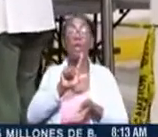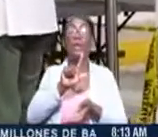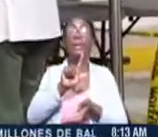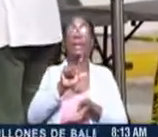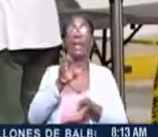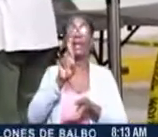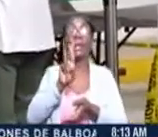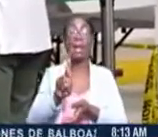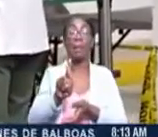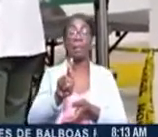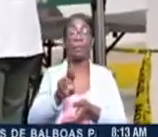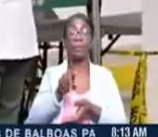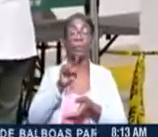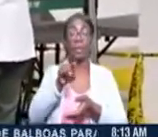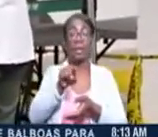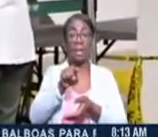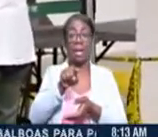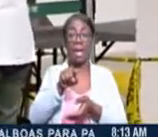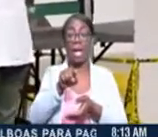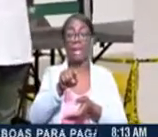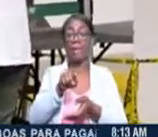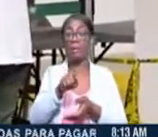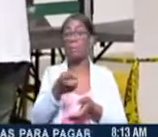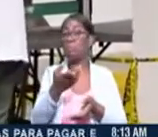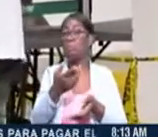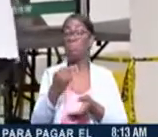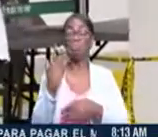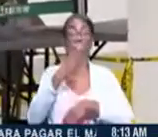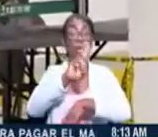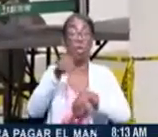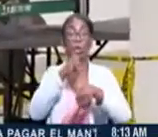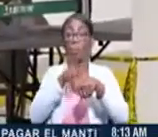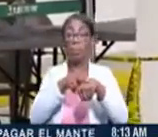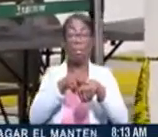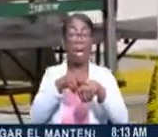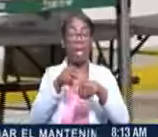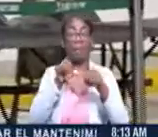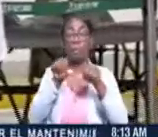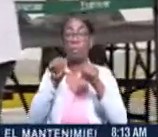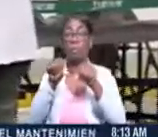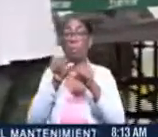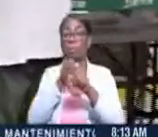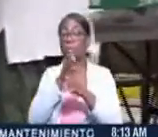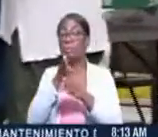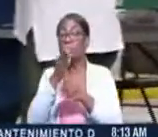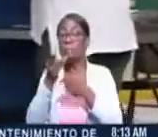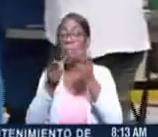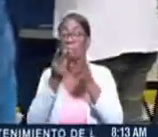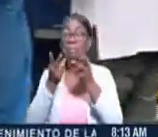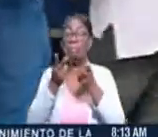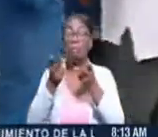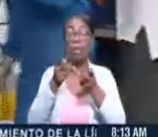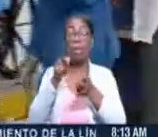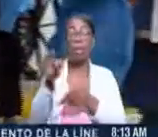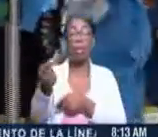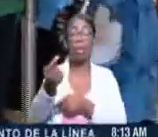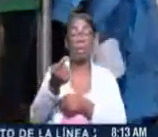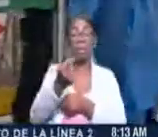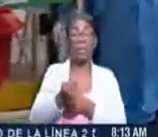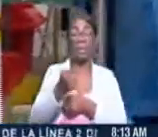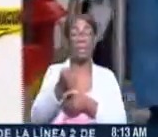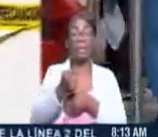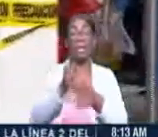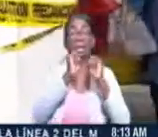estos operativos ya son rutinarios prácticamente para ustedes en esta área, sin embargo, hoy vienen otras instituciones